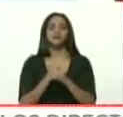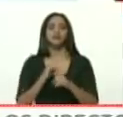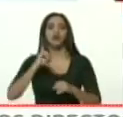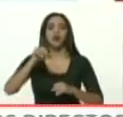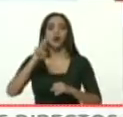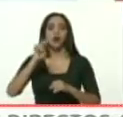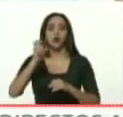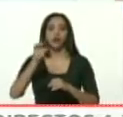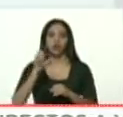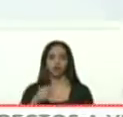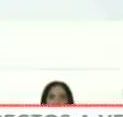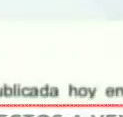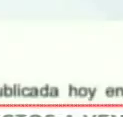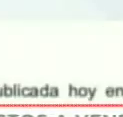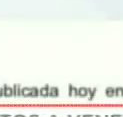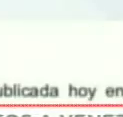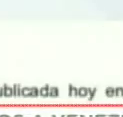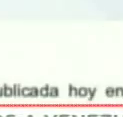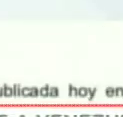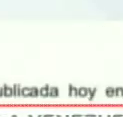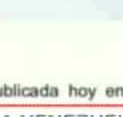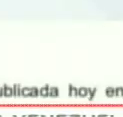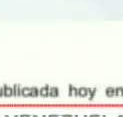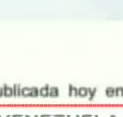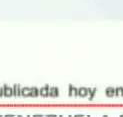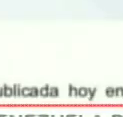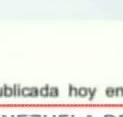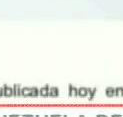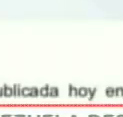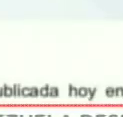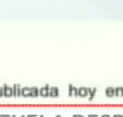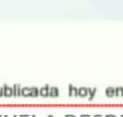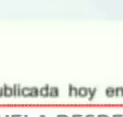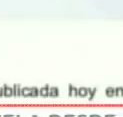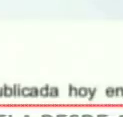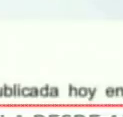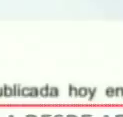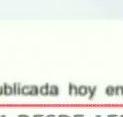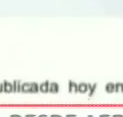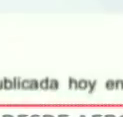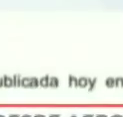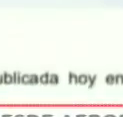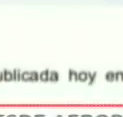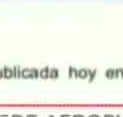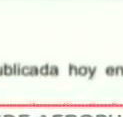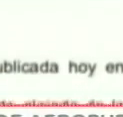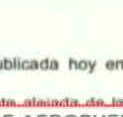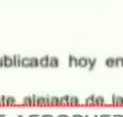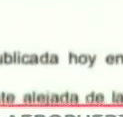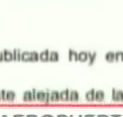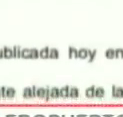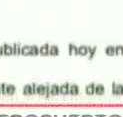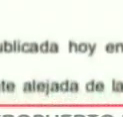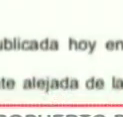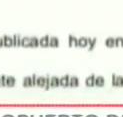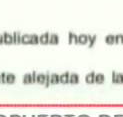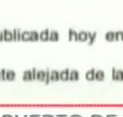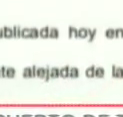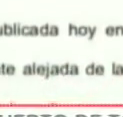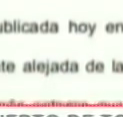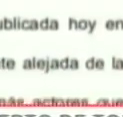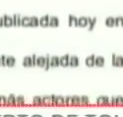El comunicado dice así: la República Bolivariana de Venezuela, ante la declaración publicada hoy en Bruselas por parte del